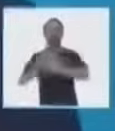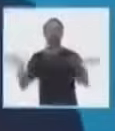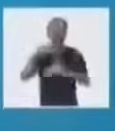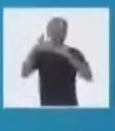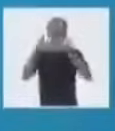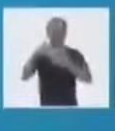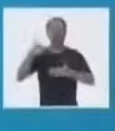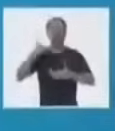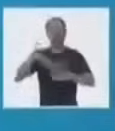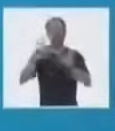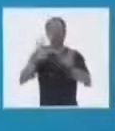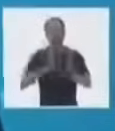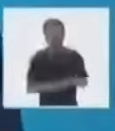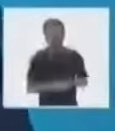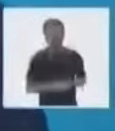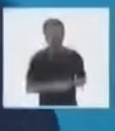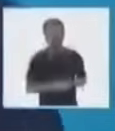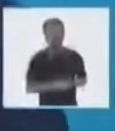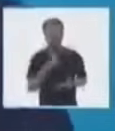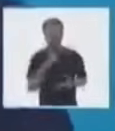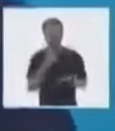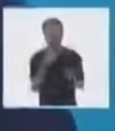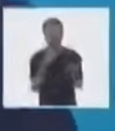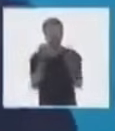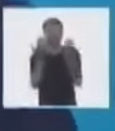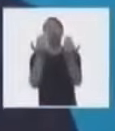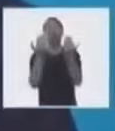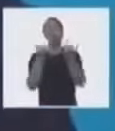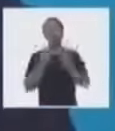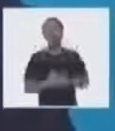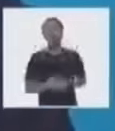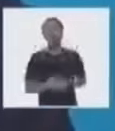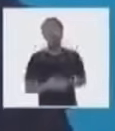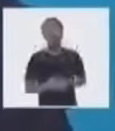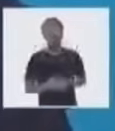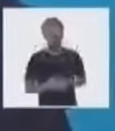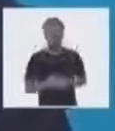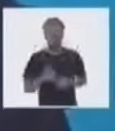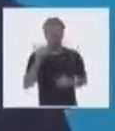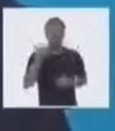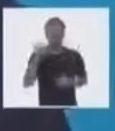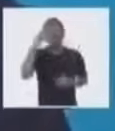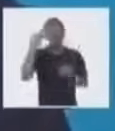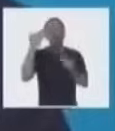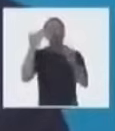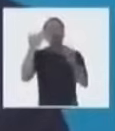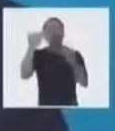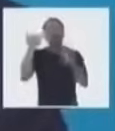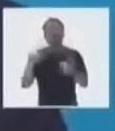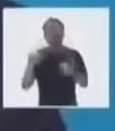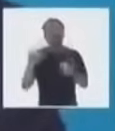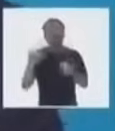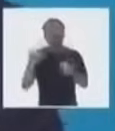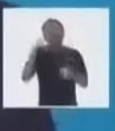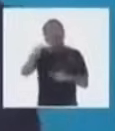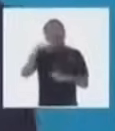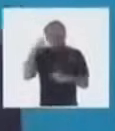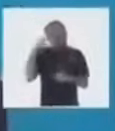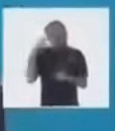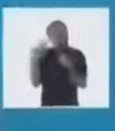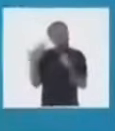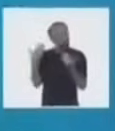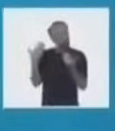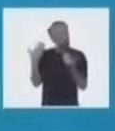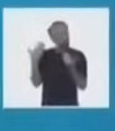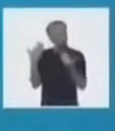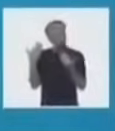sector disputable, que yo creo que ahí tenemos que discutir con muchos pibes, que por ahí les entra la idea de una salida mágica